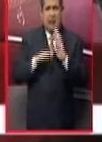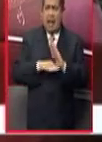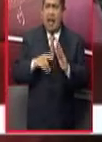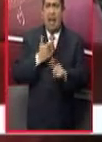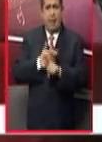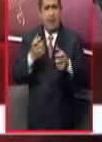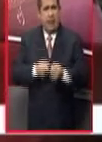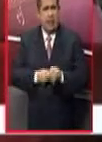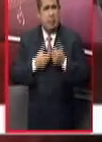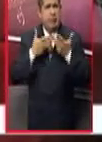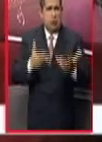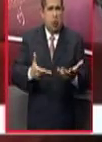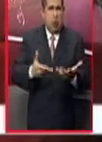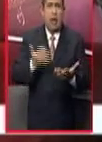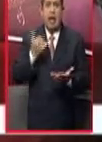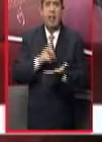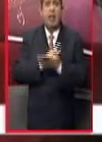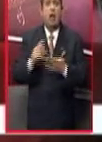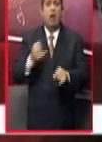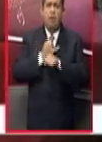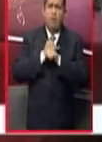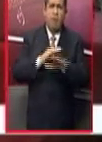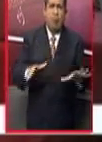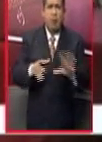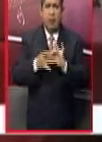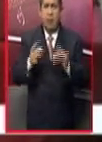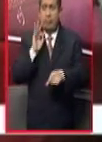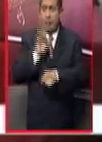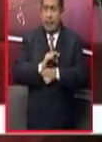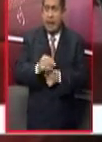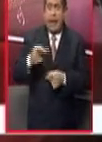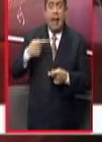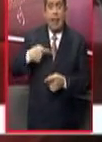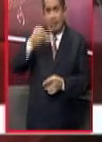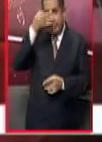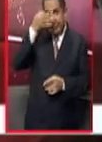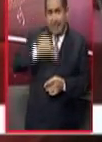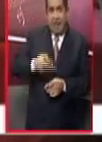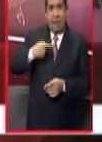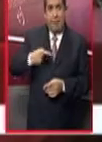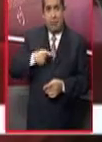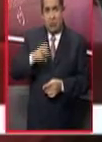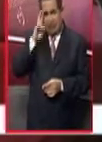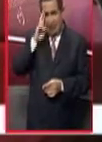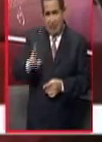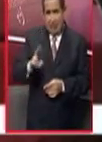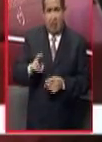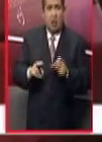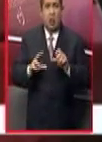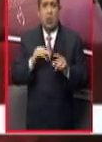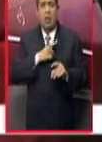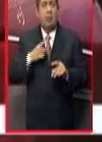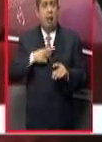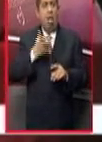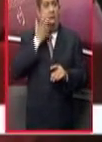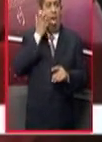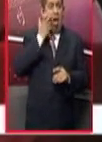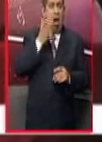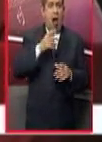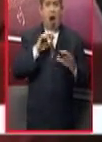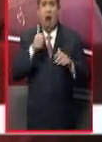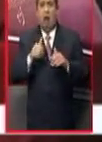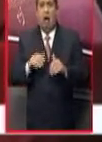ejercicio de libertad de expresión y el derecho de información que debe de proteger la dignidad de la persona frente a